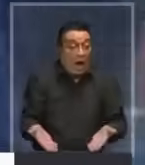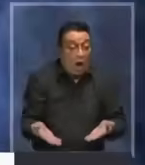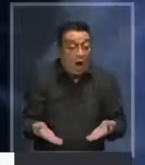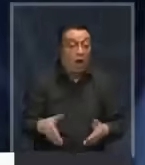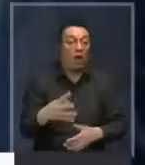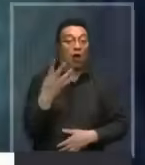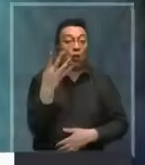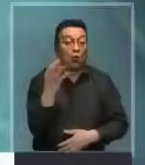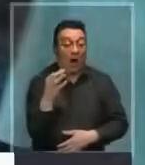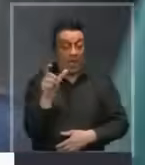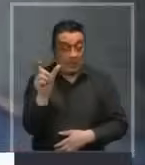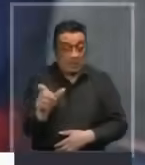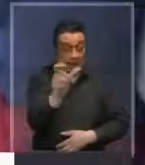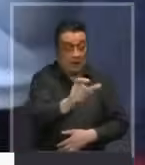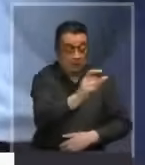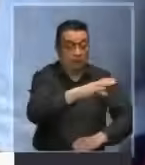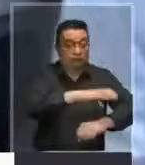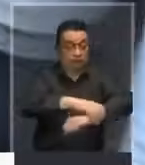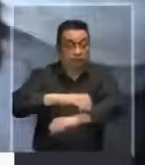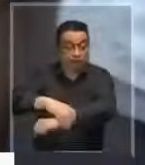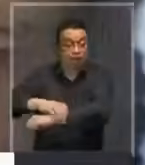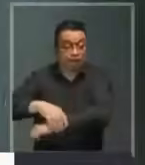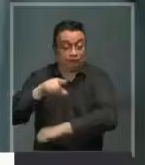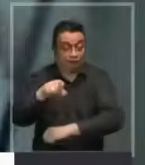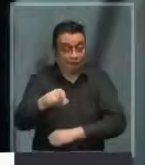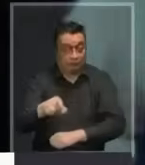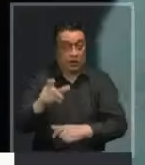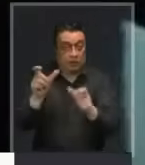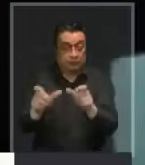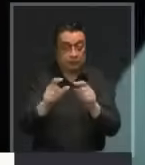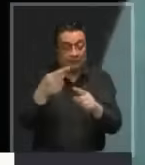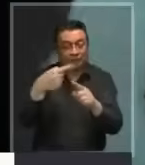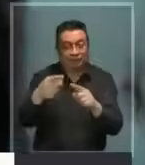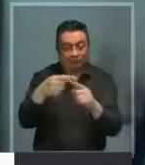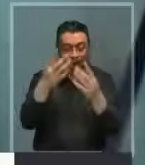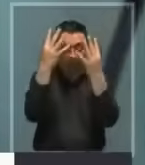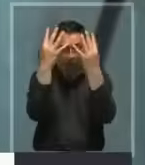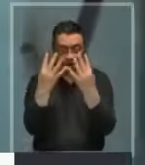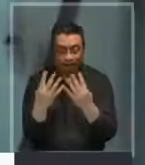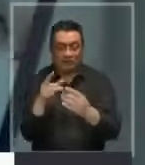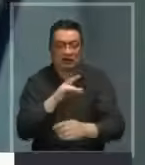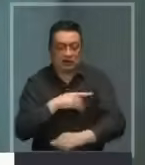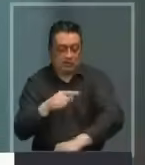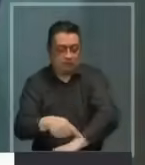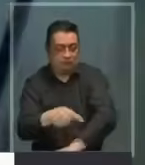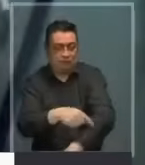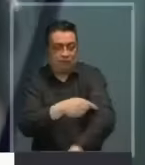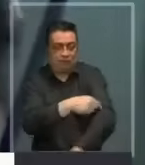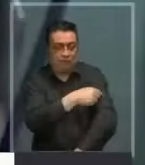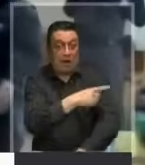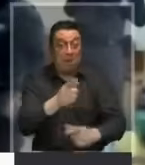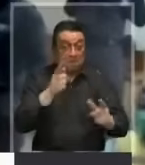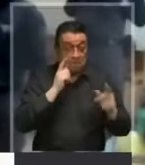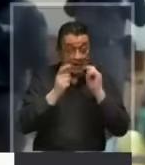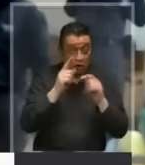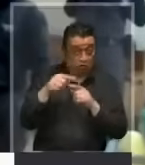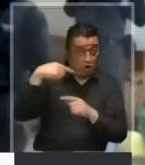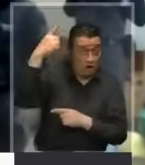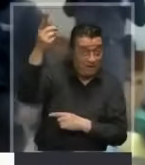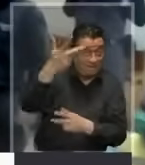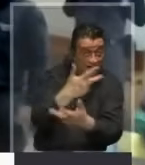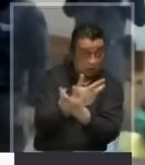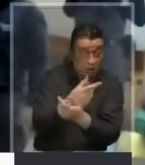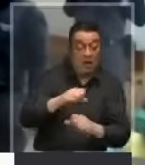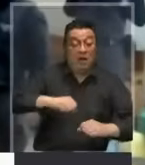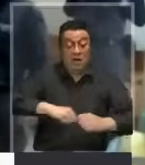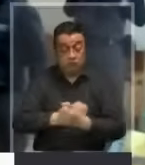40 miembros de esta banda detenidos y custodiados en distintas cárceles del país. Y si eran peligrosos afuera, en prisión